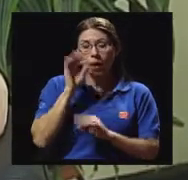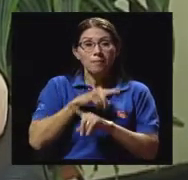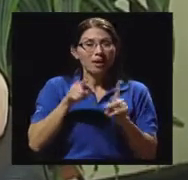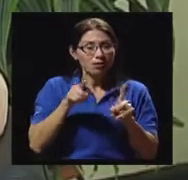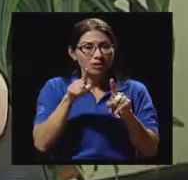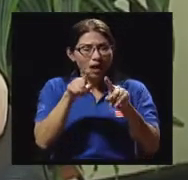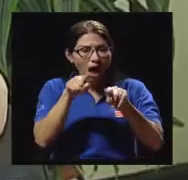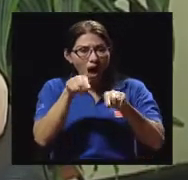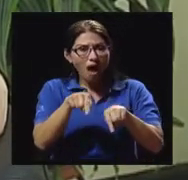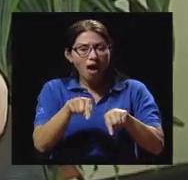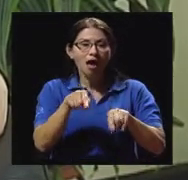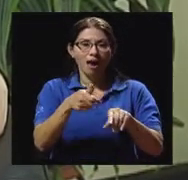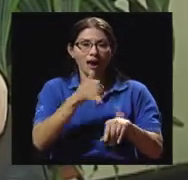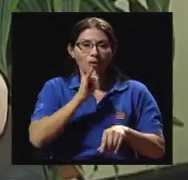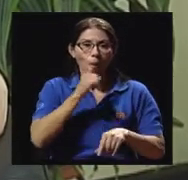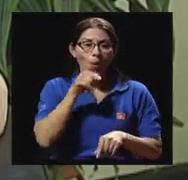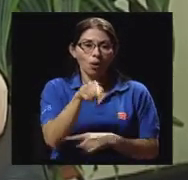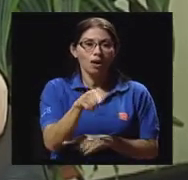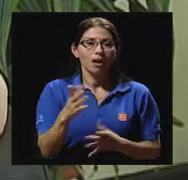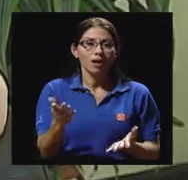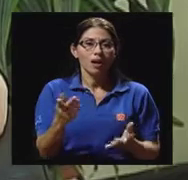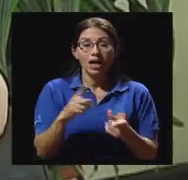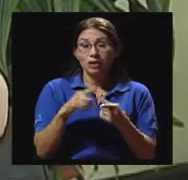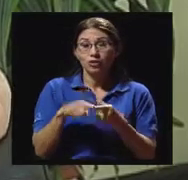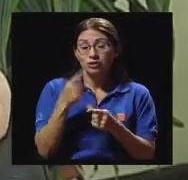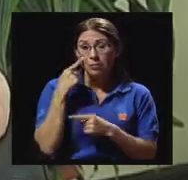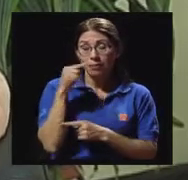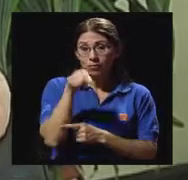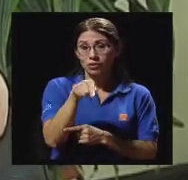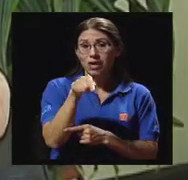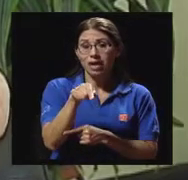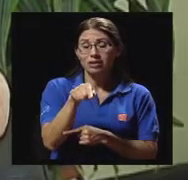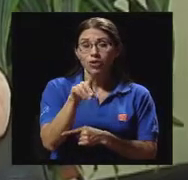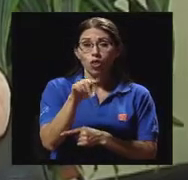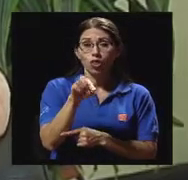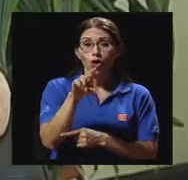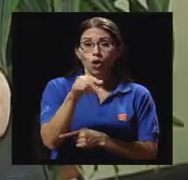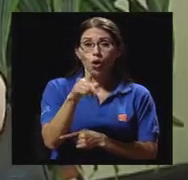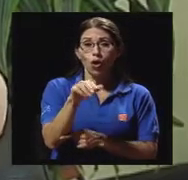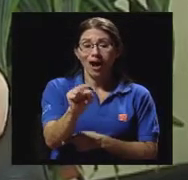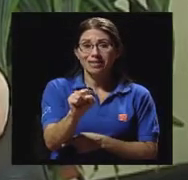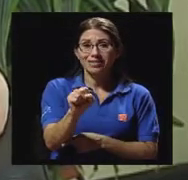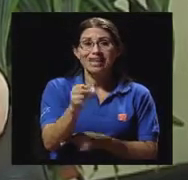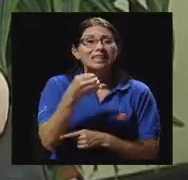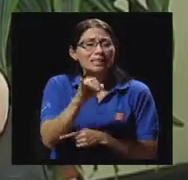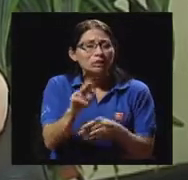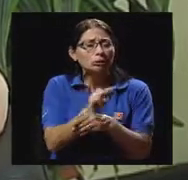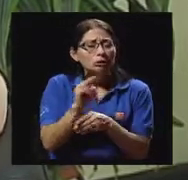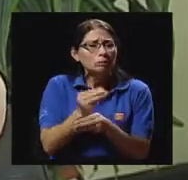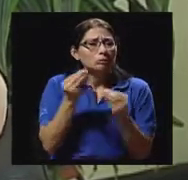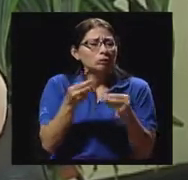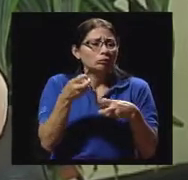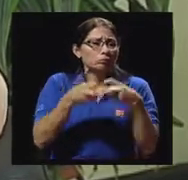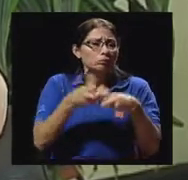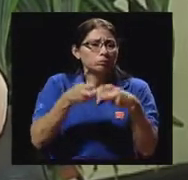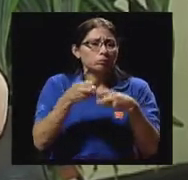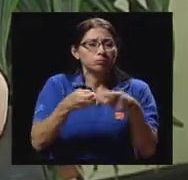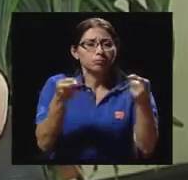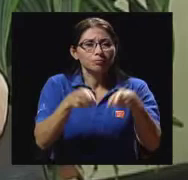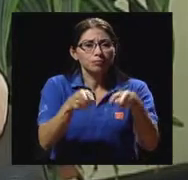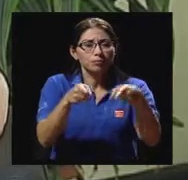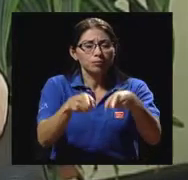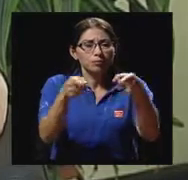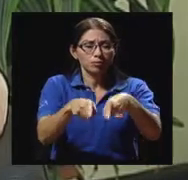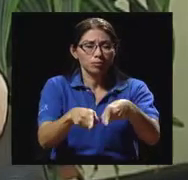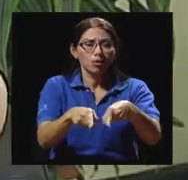en sangre. Entonces, ¿cómo las drogas significan consumo problemático? Si se llega a